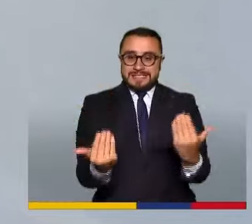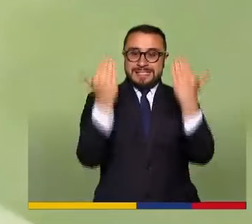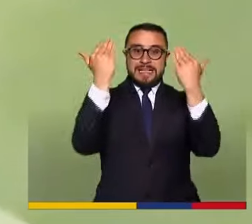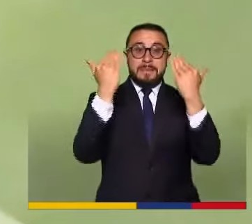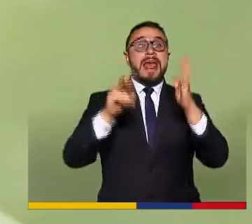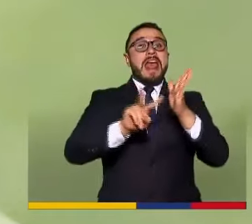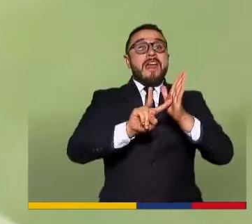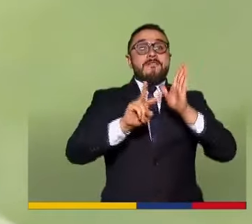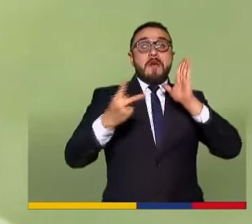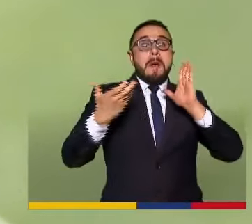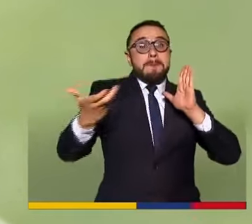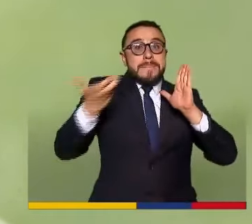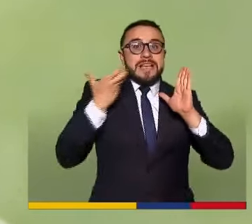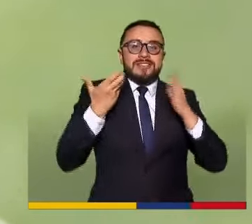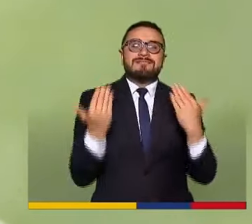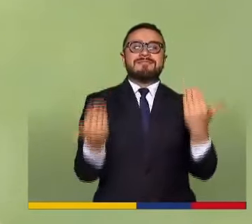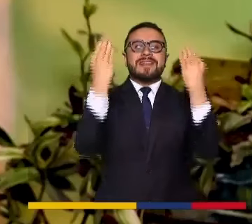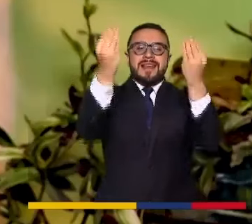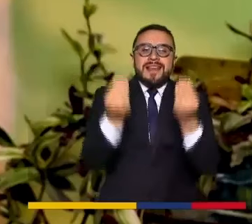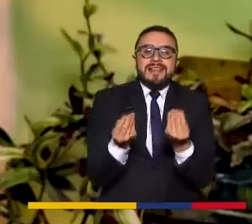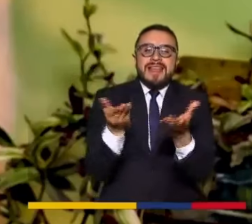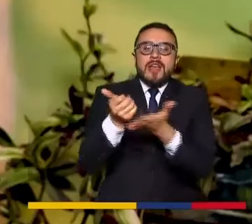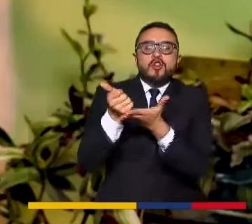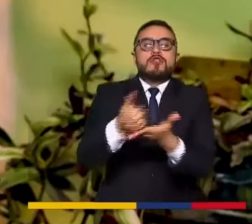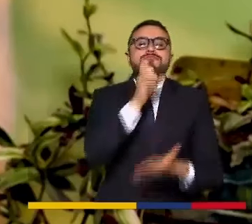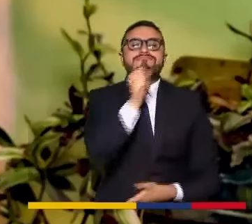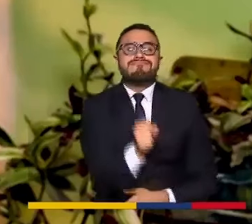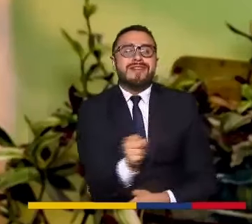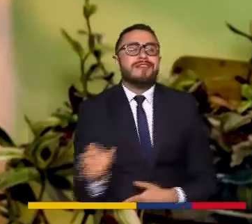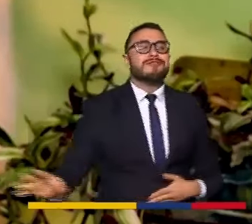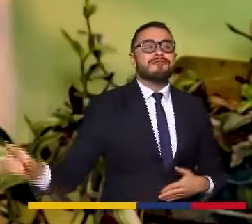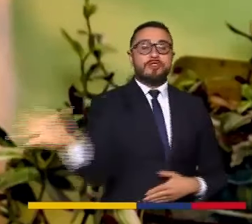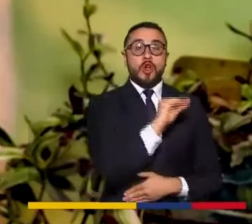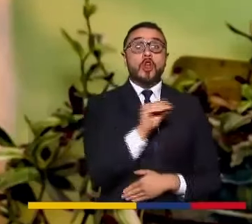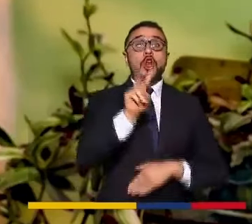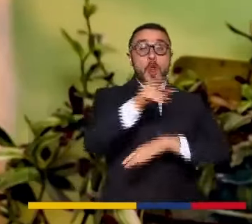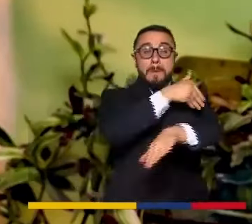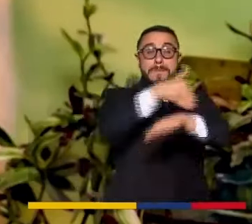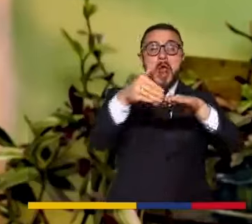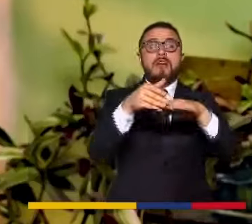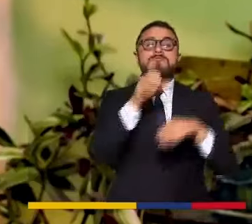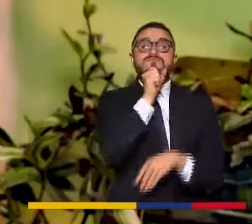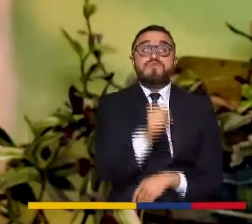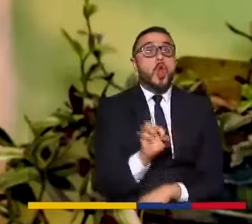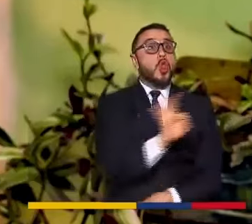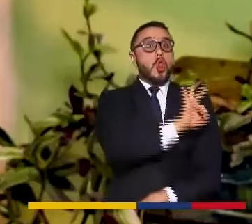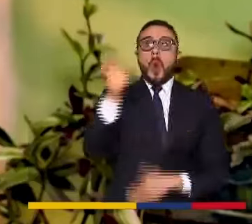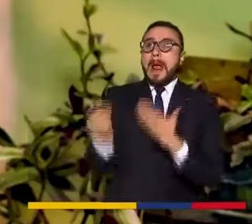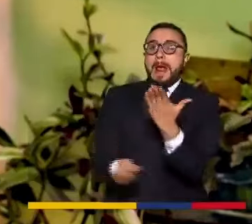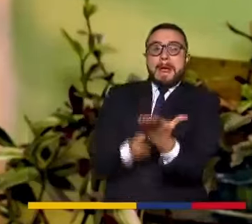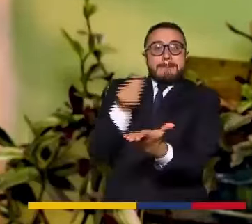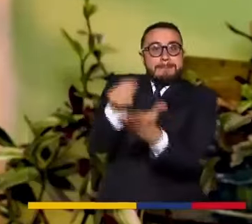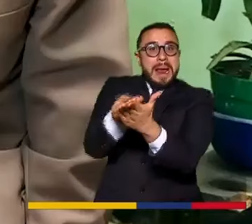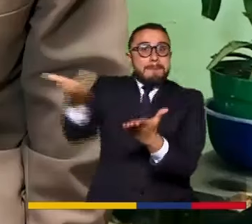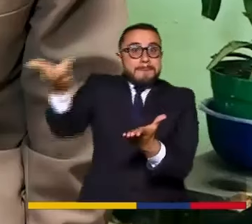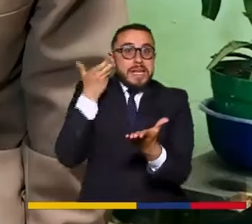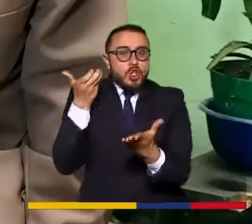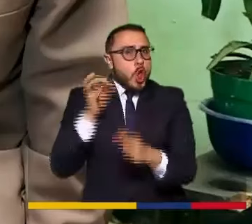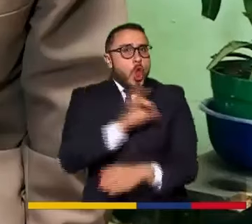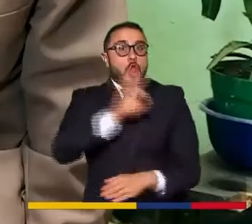viejos y viejas del país beneficia a los más de 2 millones de abuelos y abuelas que no cotizaron nunca Aunque